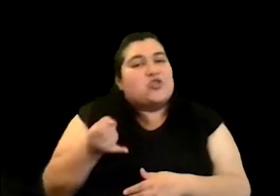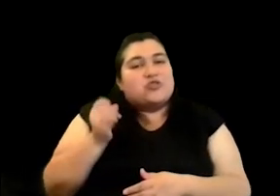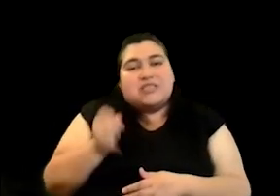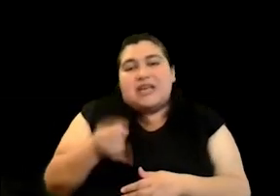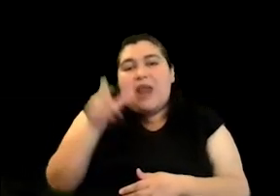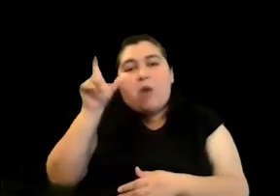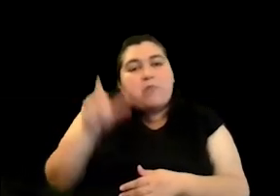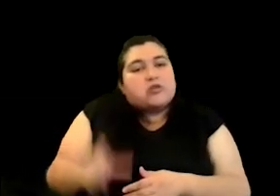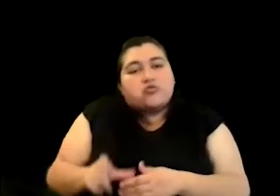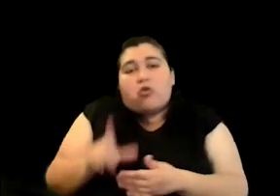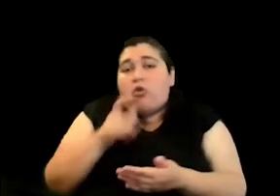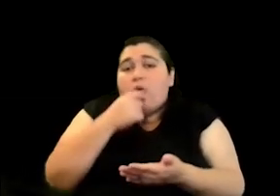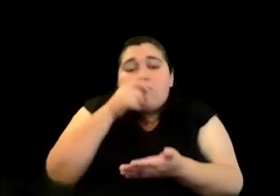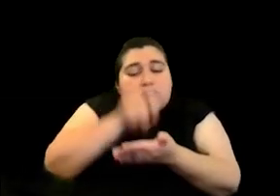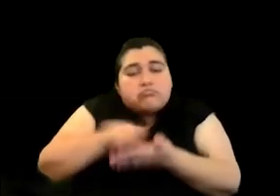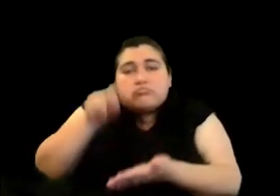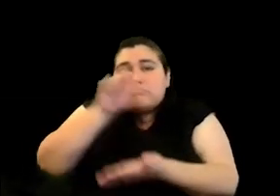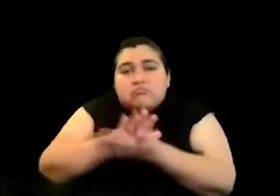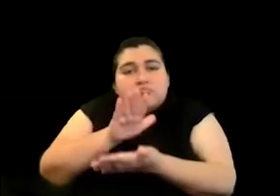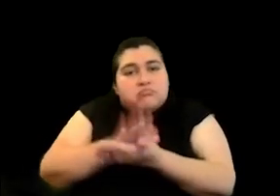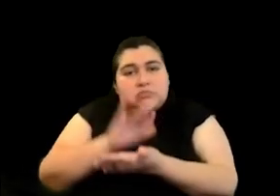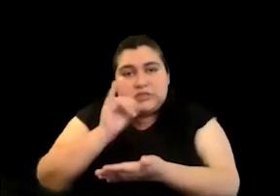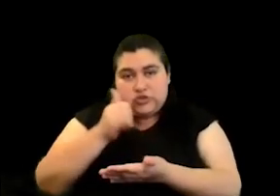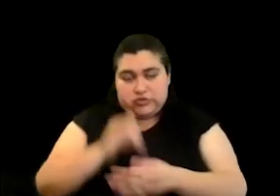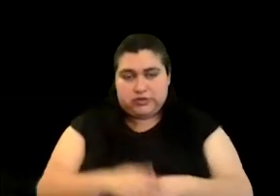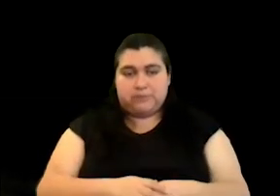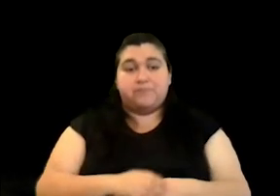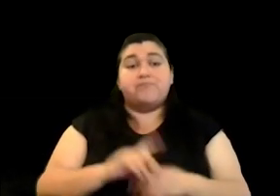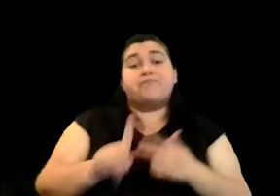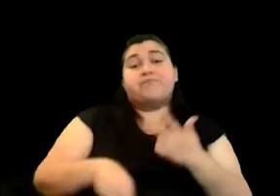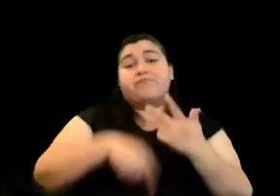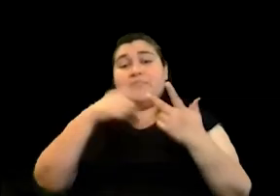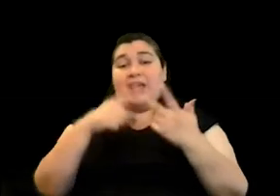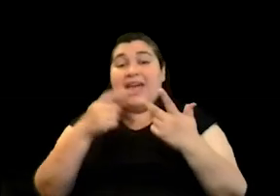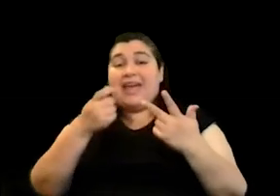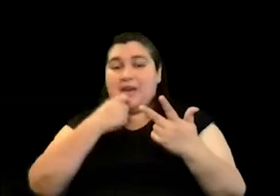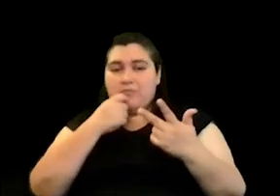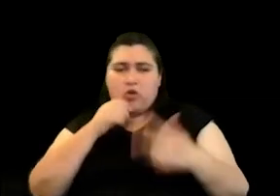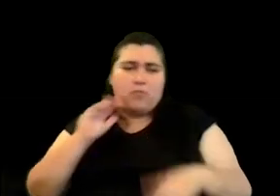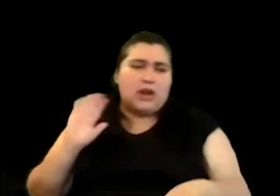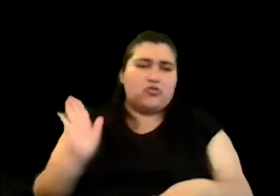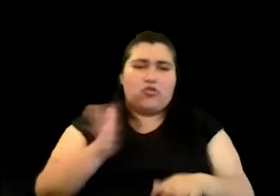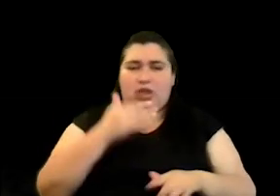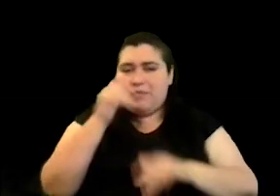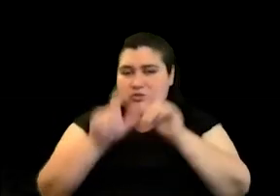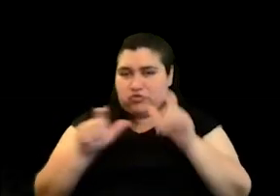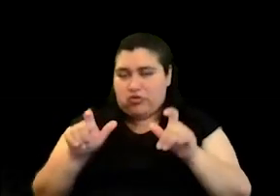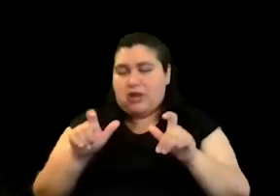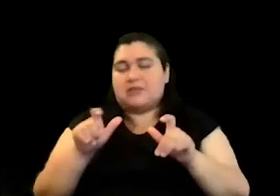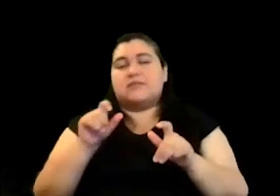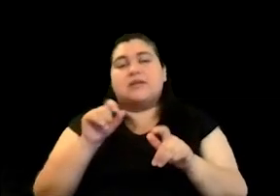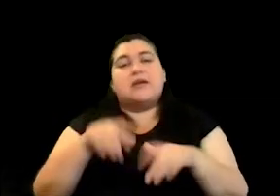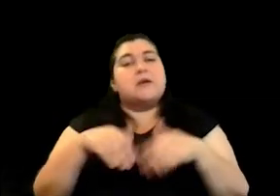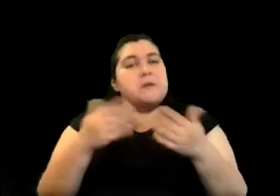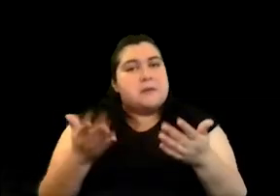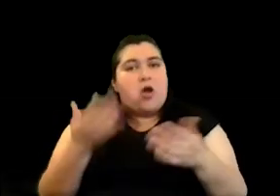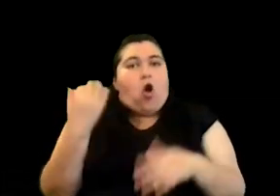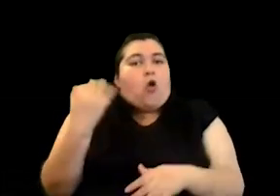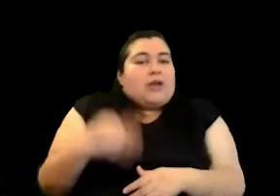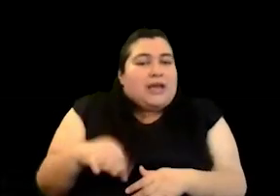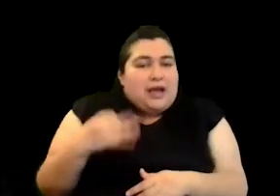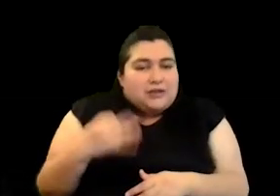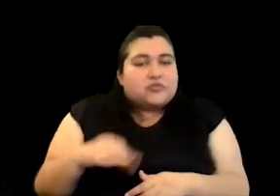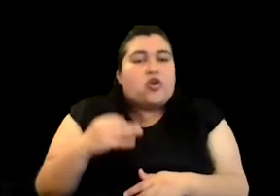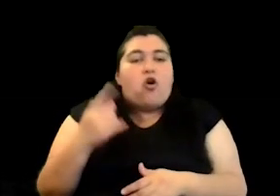formularios papel. Y para todo contribuyente que hoy está utilizando obligatoriamente